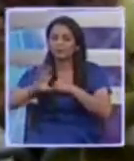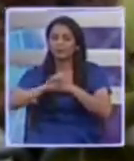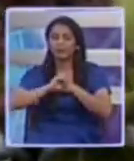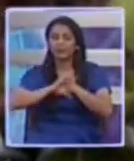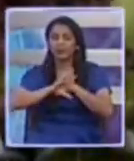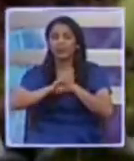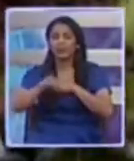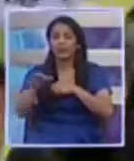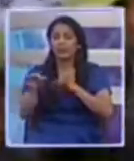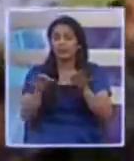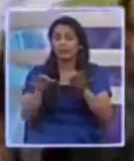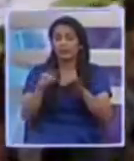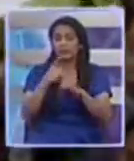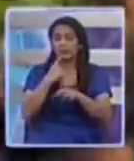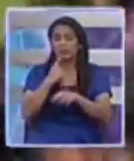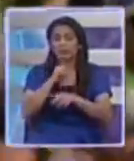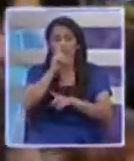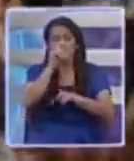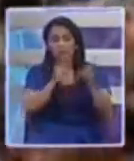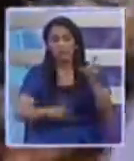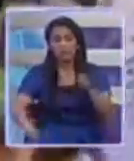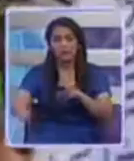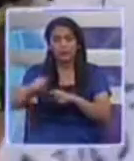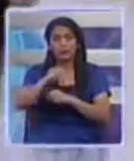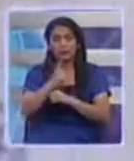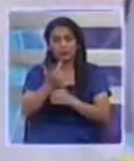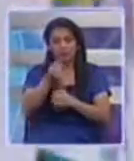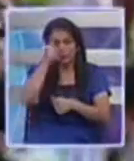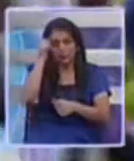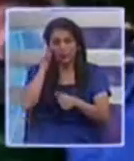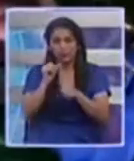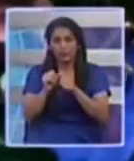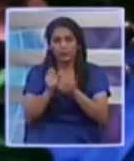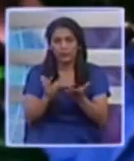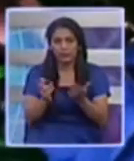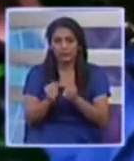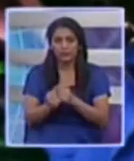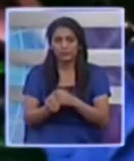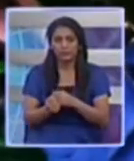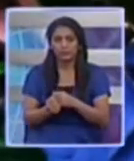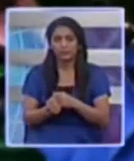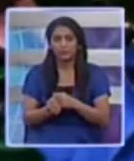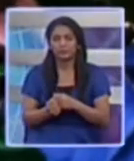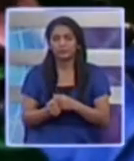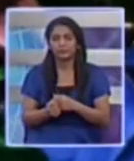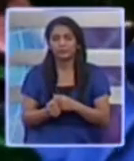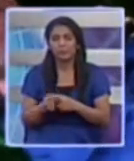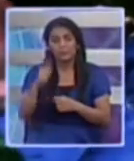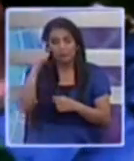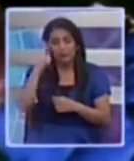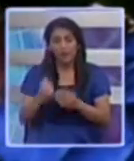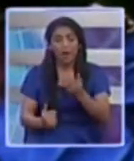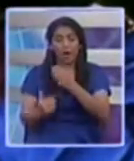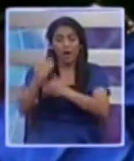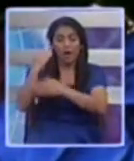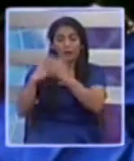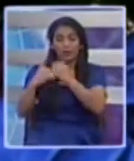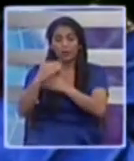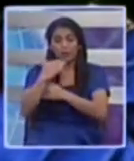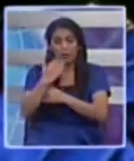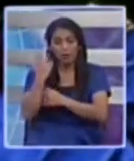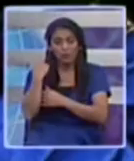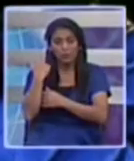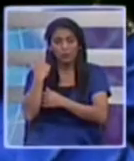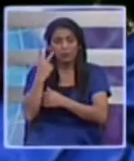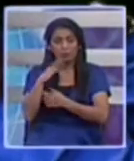10 años. Dijo que el pueblo ecuatoriano no puede volver al pasado. No podemos volver al pasado. No podemos confiar